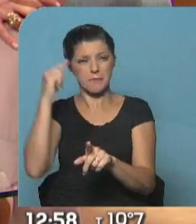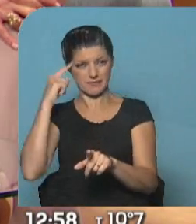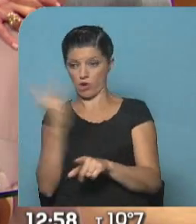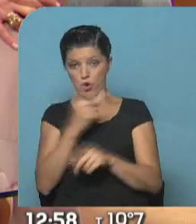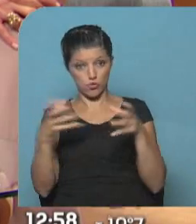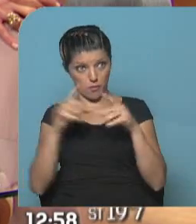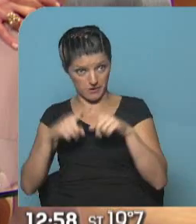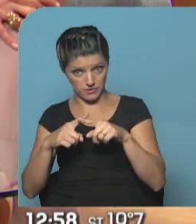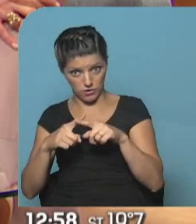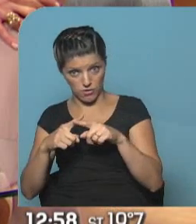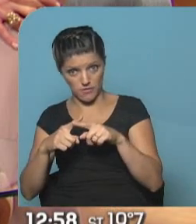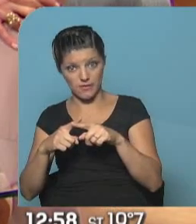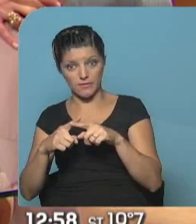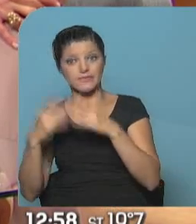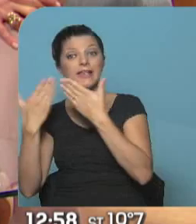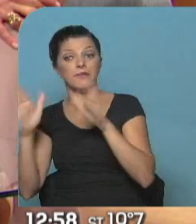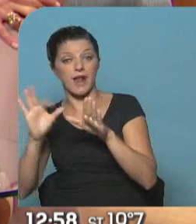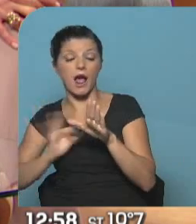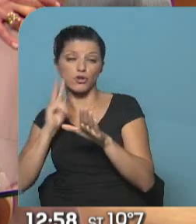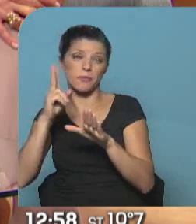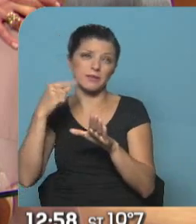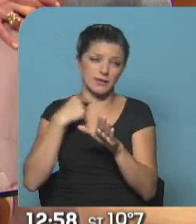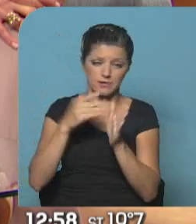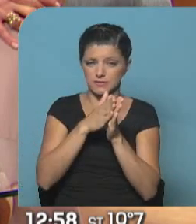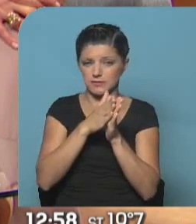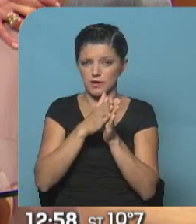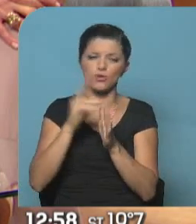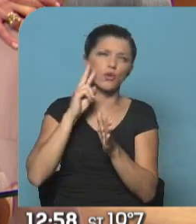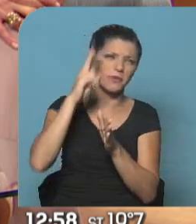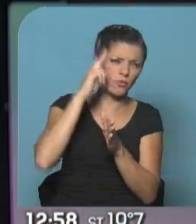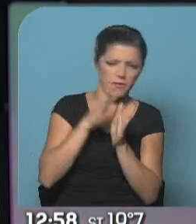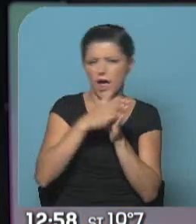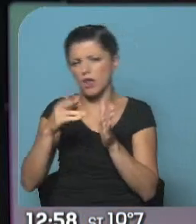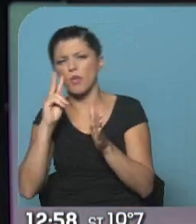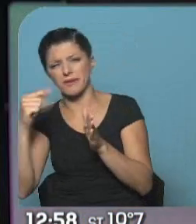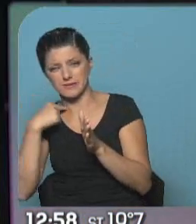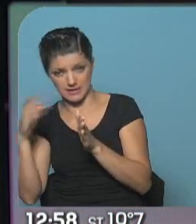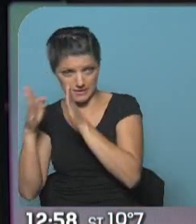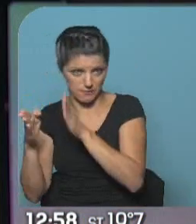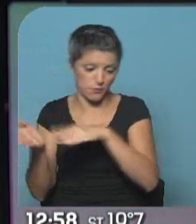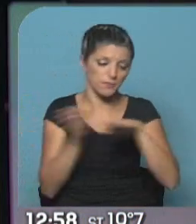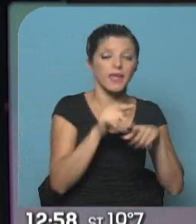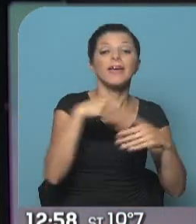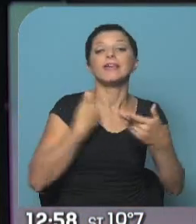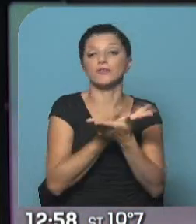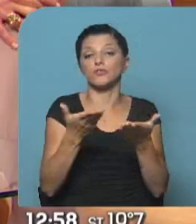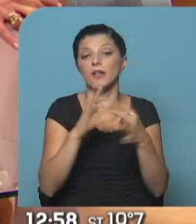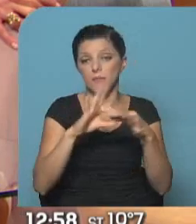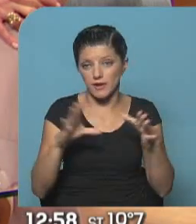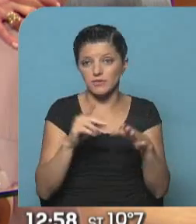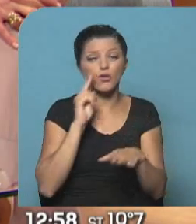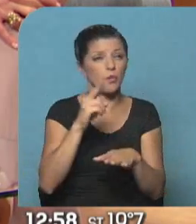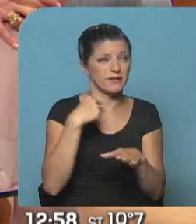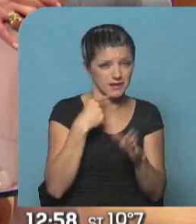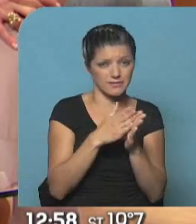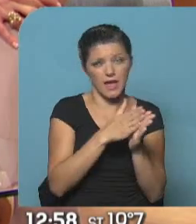los liberales entre 2013 y 2009-2013, y la socialdemocracia entre 2013 y 2017. Claro, el